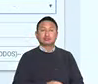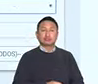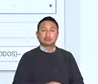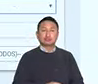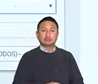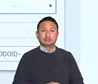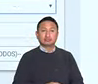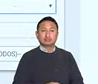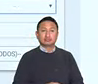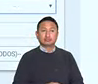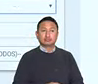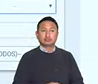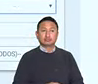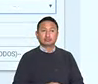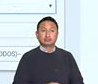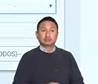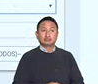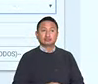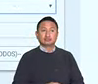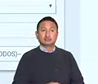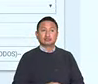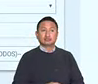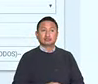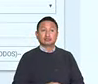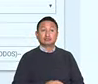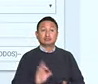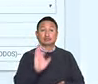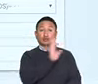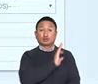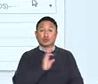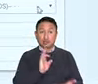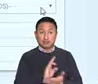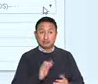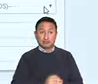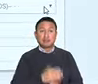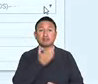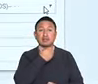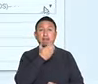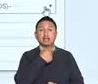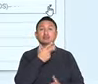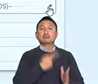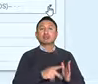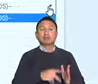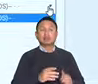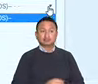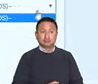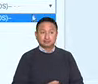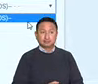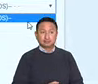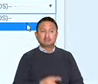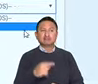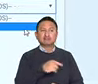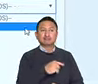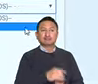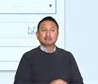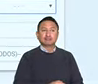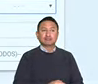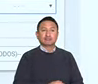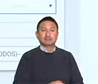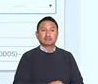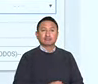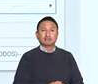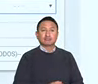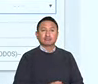a Tungurahua, ¿le parece? Veamos en Tungurahua, en Ambato. ¿Qué ha pasado? Miremos primero cuántas tenemos en actas.